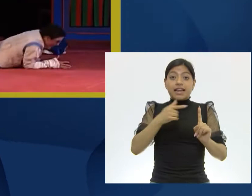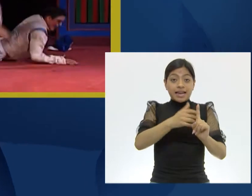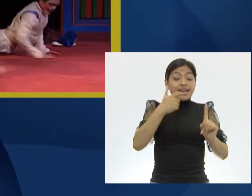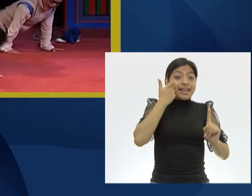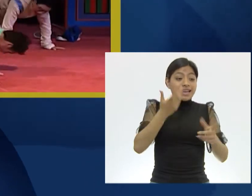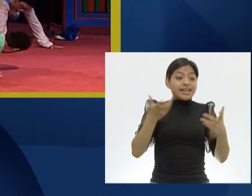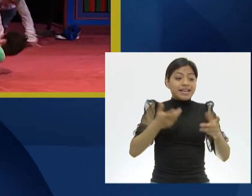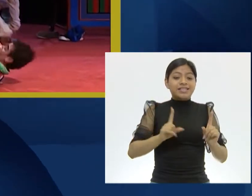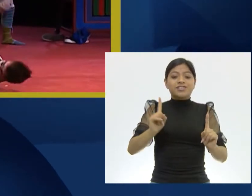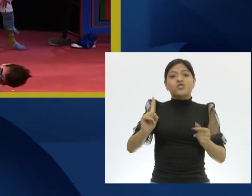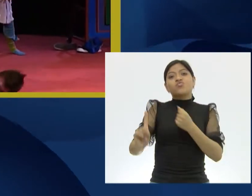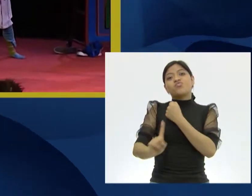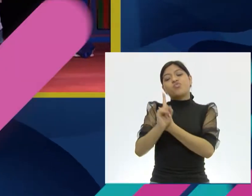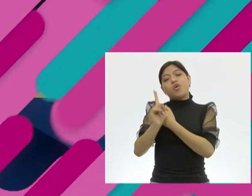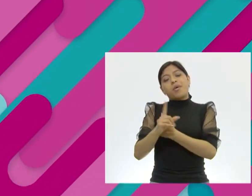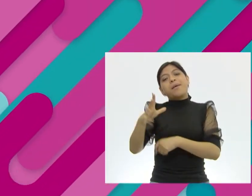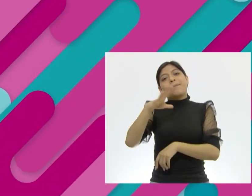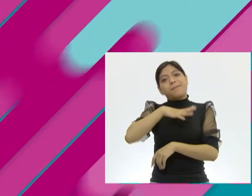por un obstáculo.